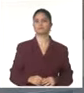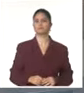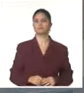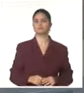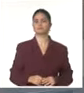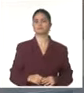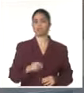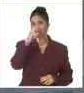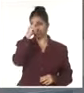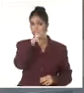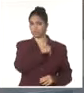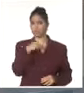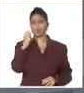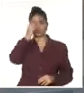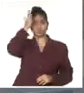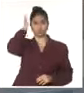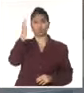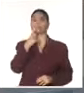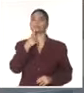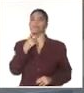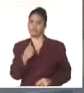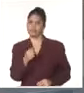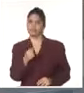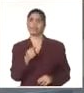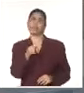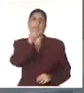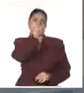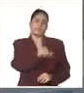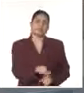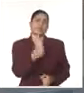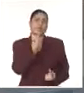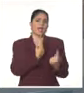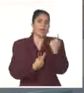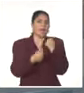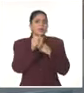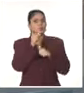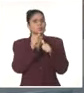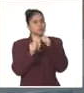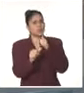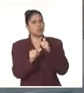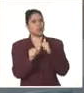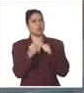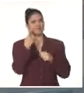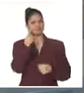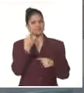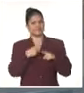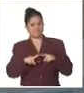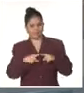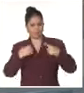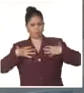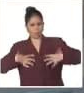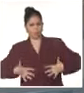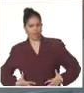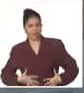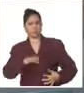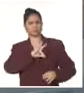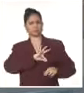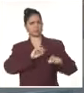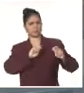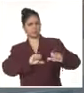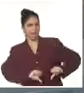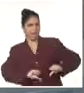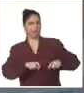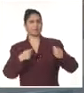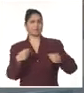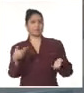personas, cualquier duda, cualquier sintomatología, indiscutiblemente, en su médico de familia, en su policlínico,